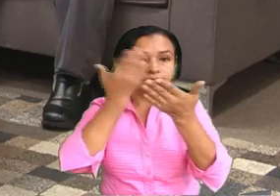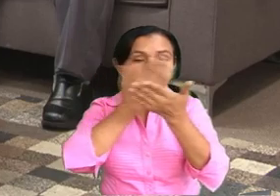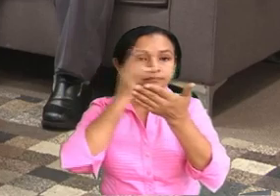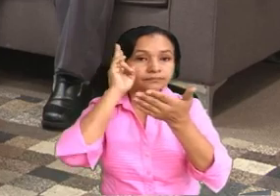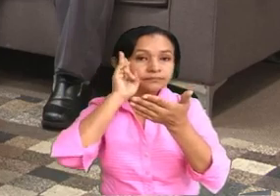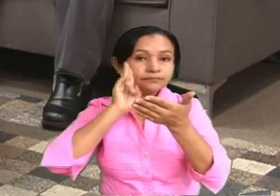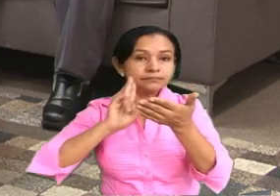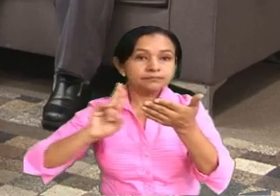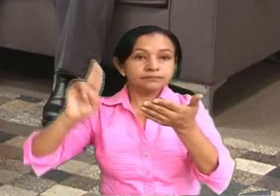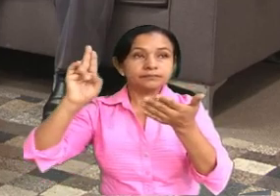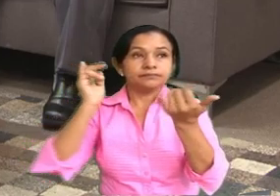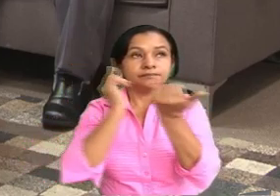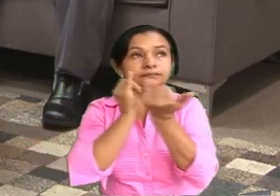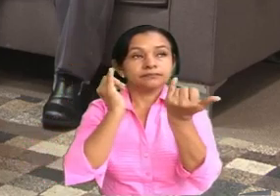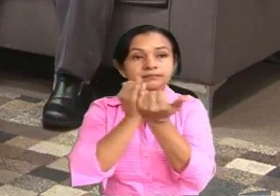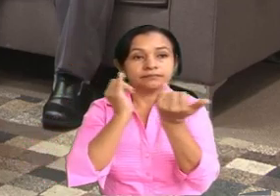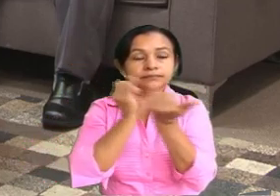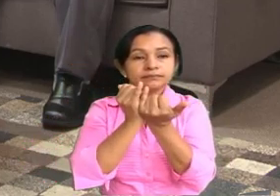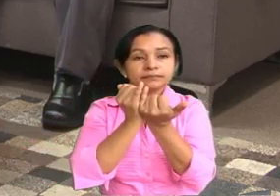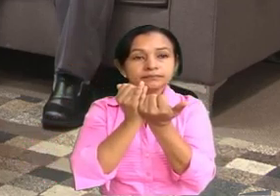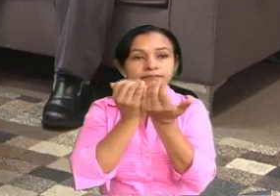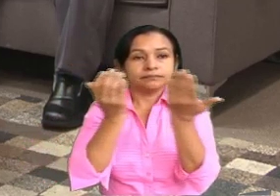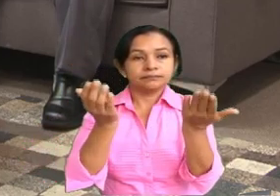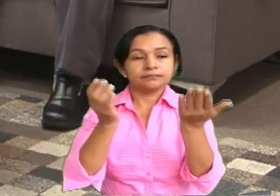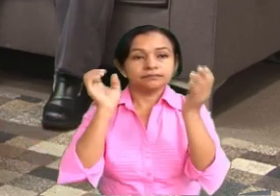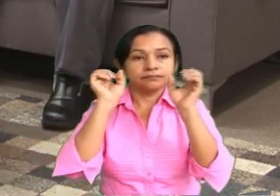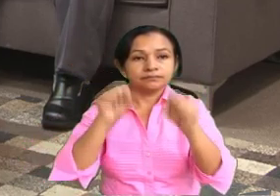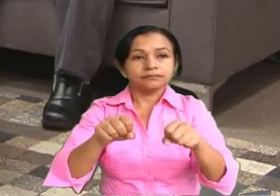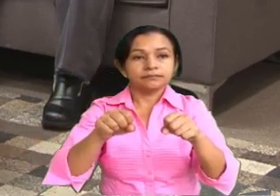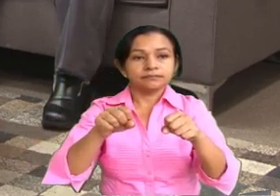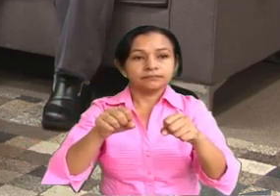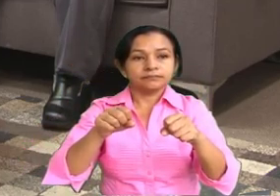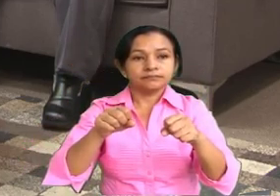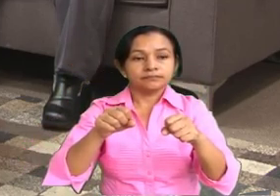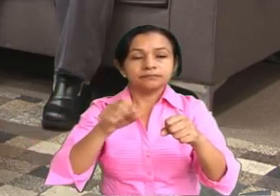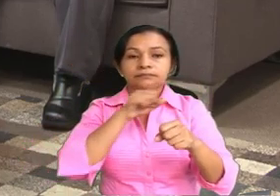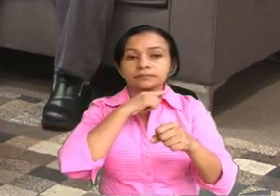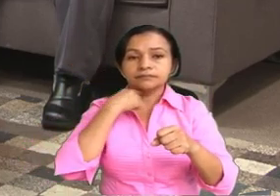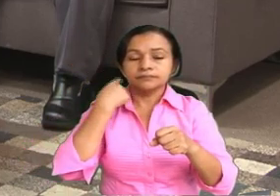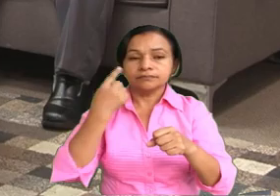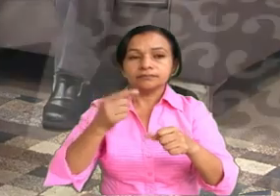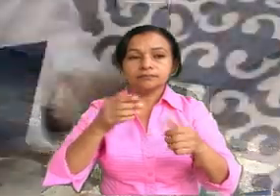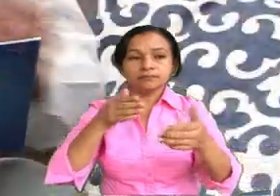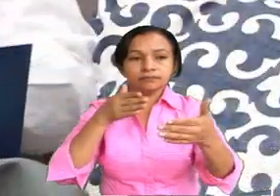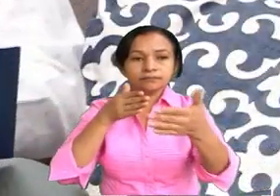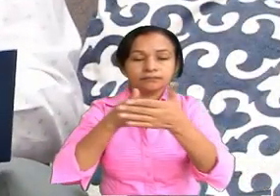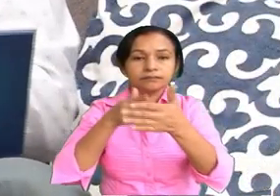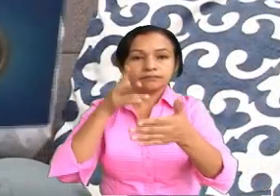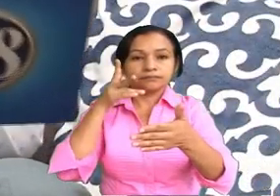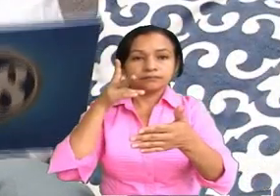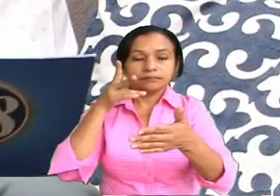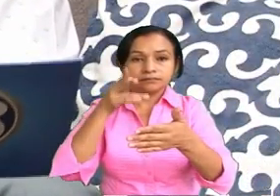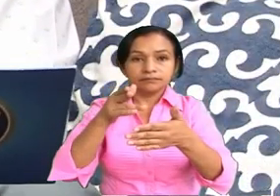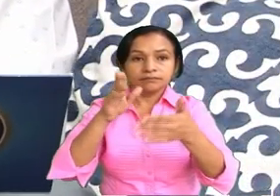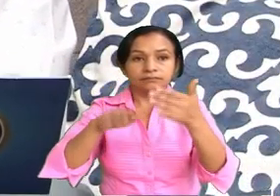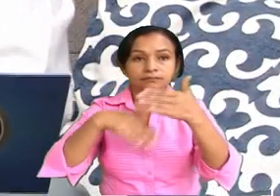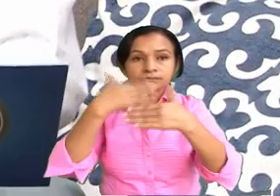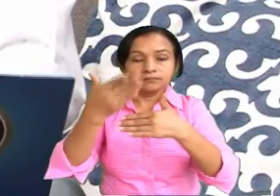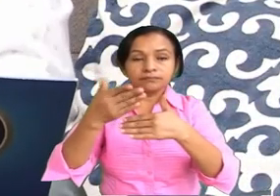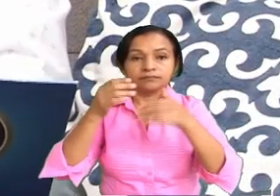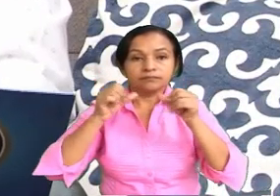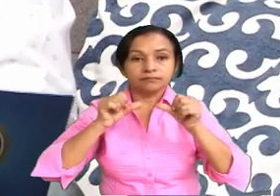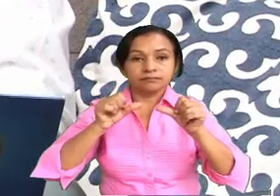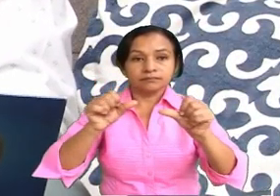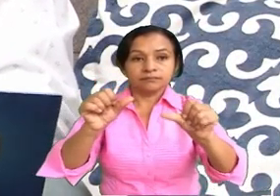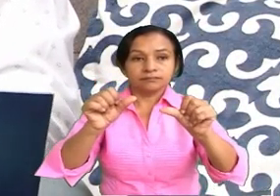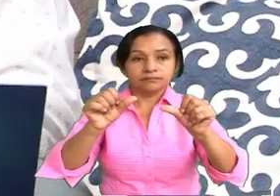cuales se pueda, pues, continuar conversando para lograr una eliminación racial real en nuestra sociedad. Tenemos que hacer una pausa, pero al volver continuaremos